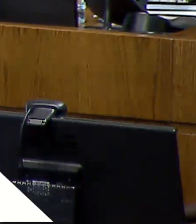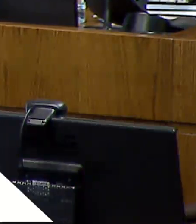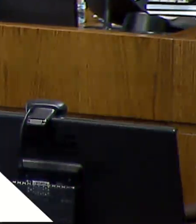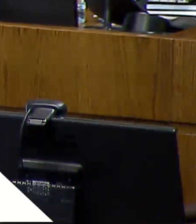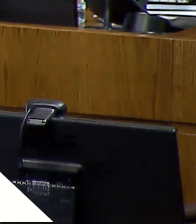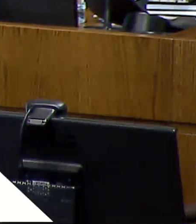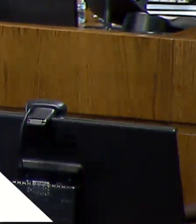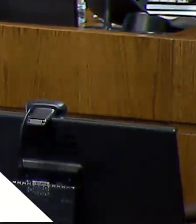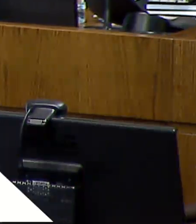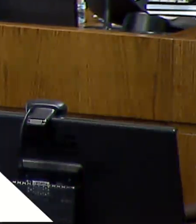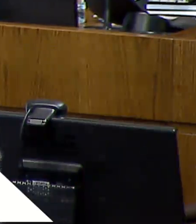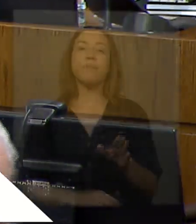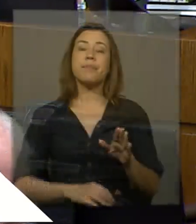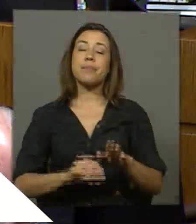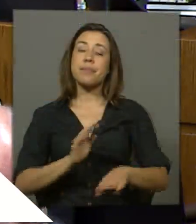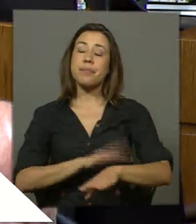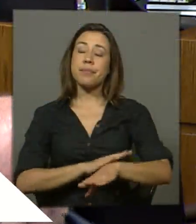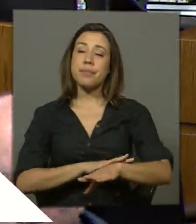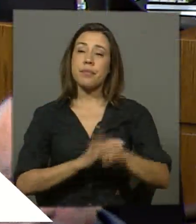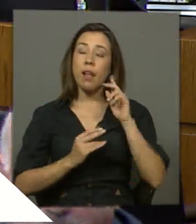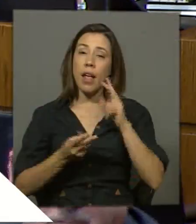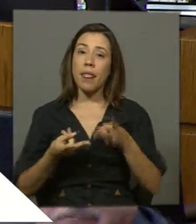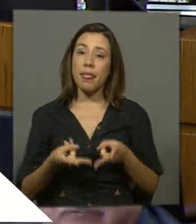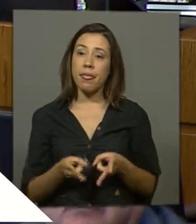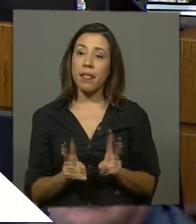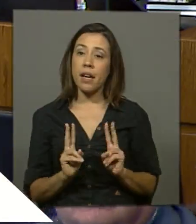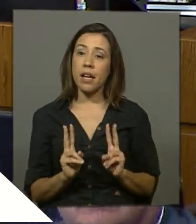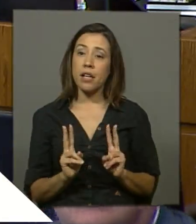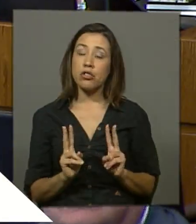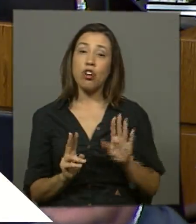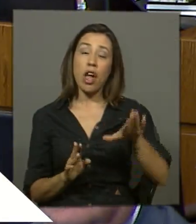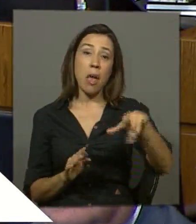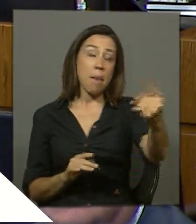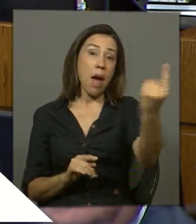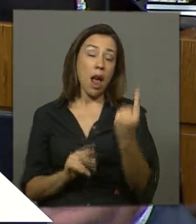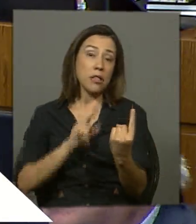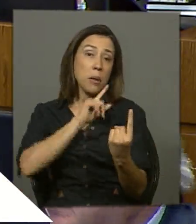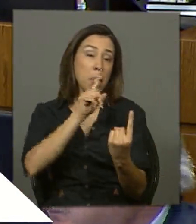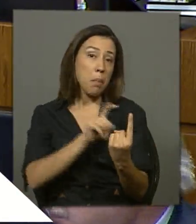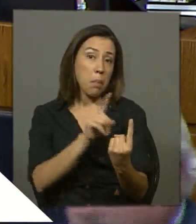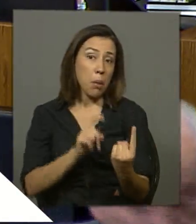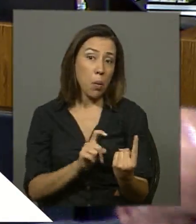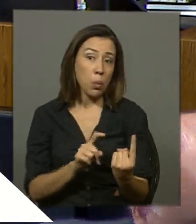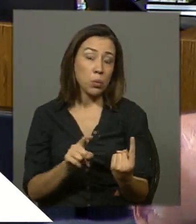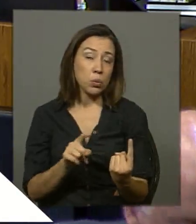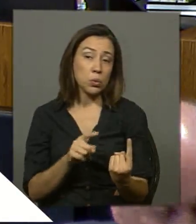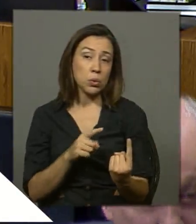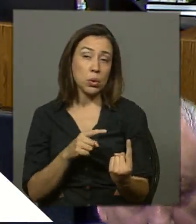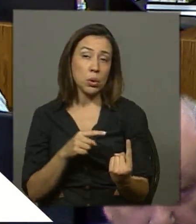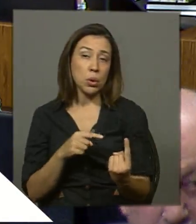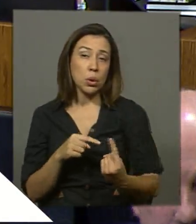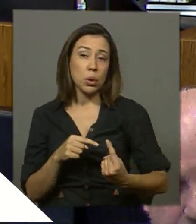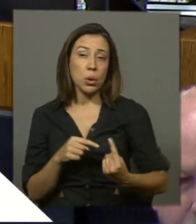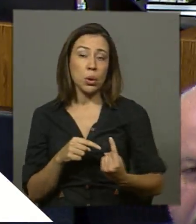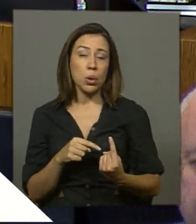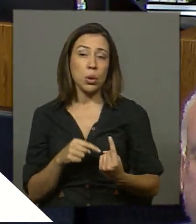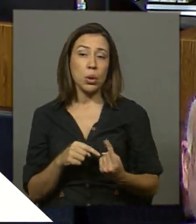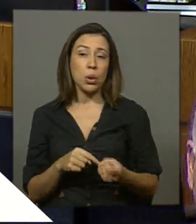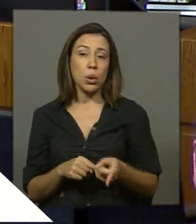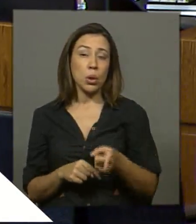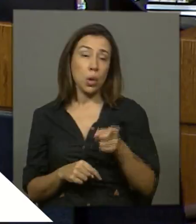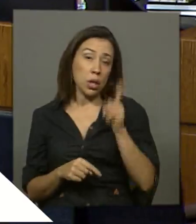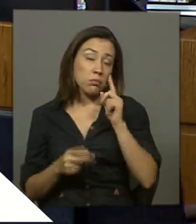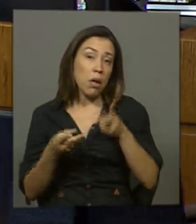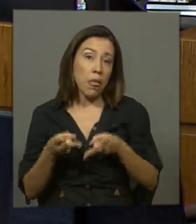jurídico la derecha tiene derecho a la interpelación y nad y nadie está disponible a que ese